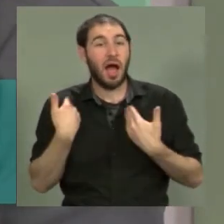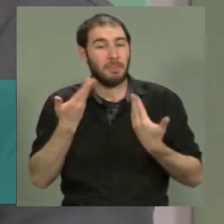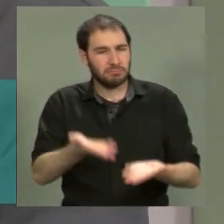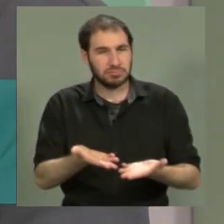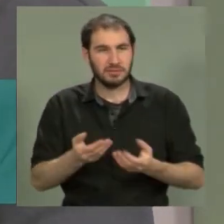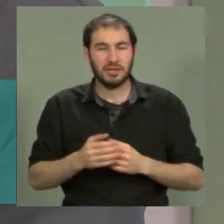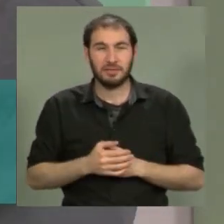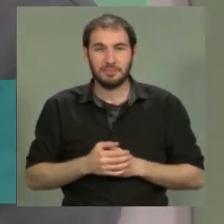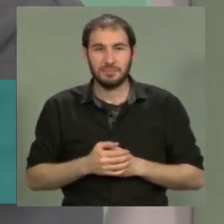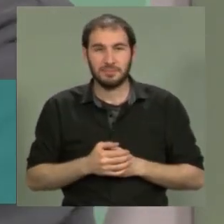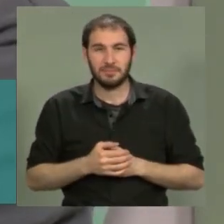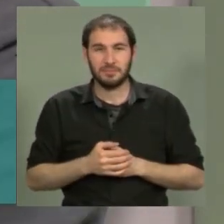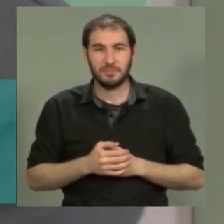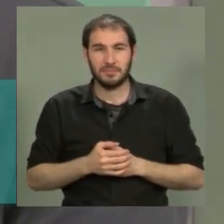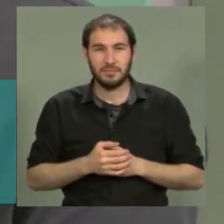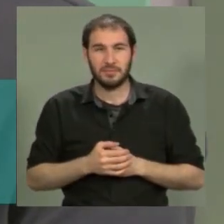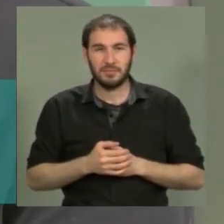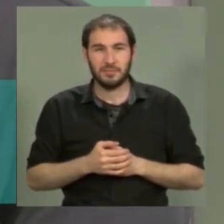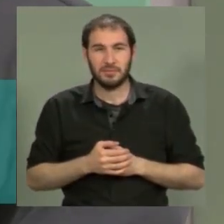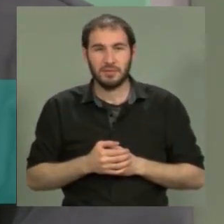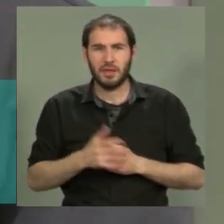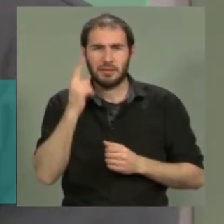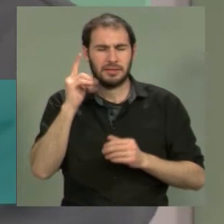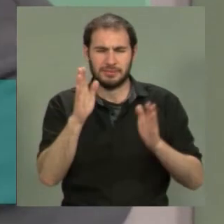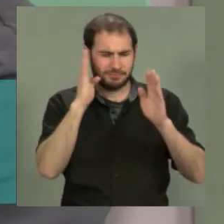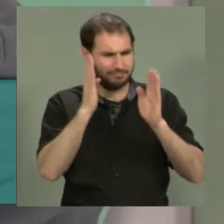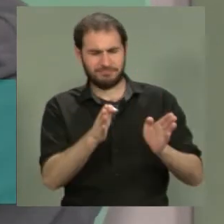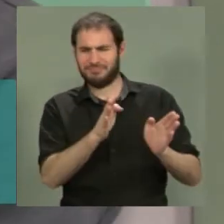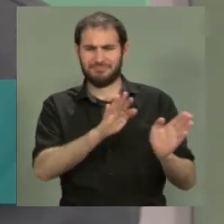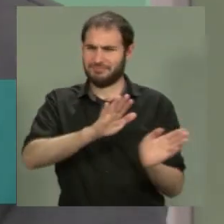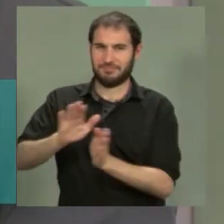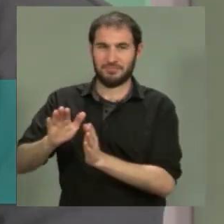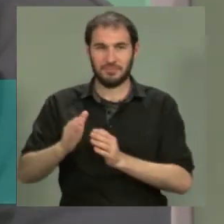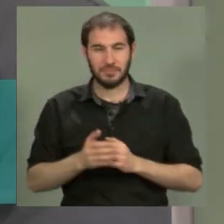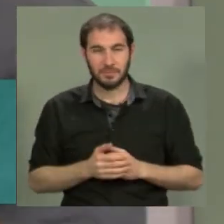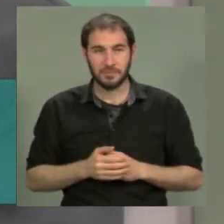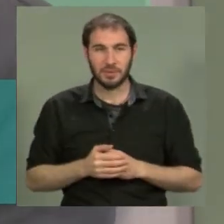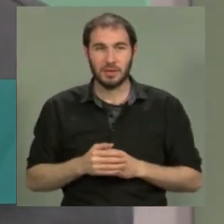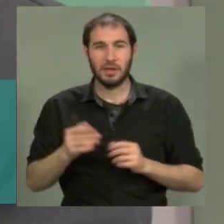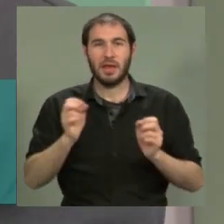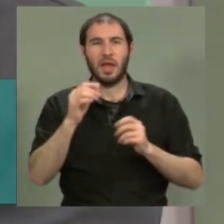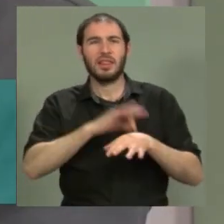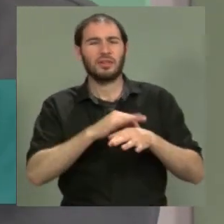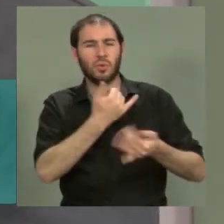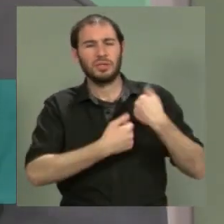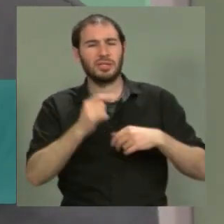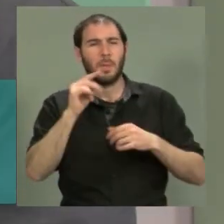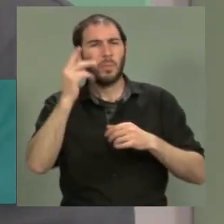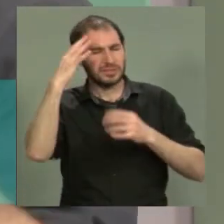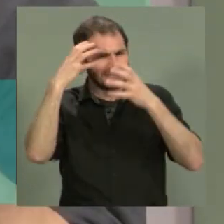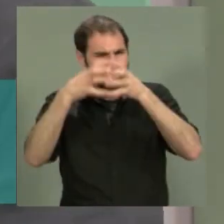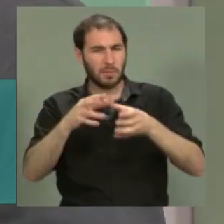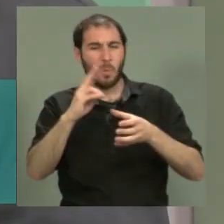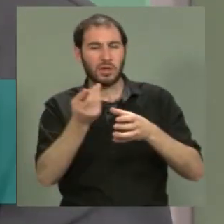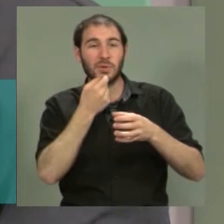es un corrimiento de eso, ¿no es cierto? Porque, por ejemplo, el doctor decía, bueno, muerte cerebral. Entonces, la medicina ya